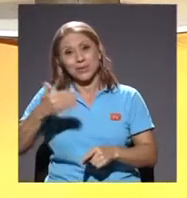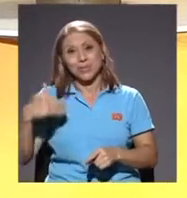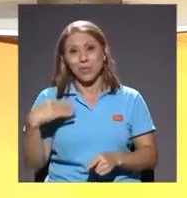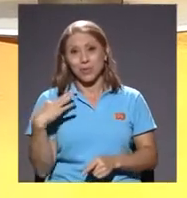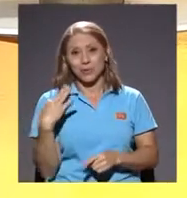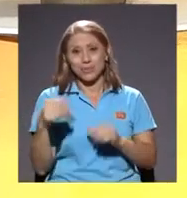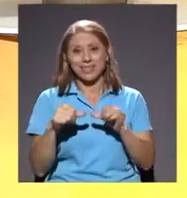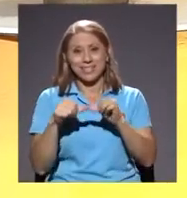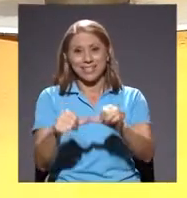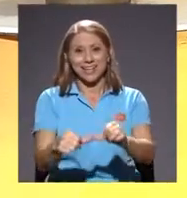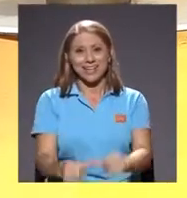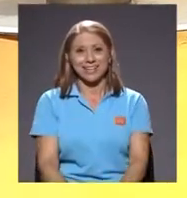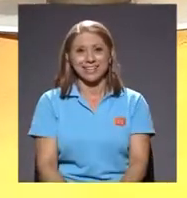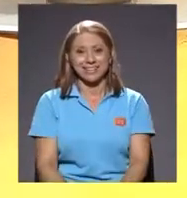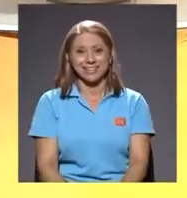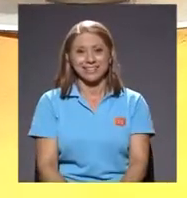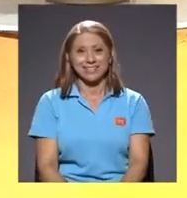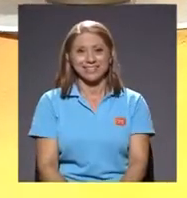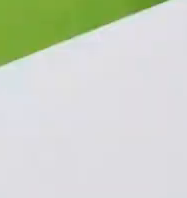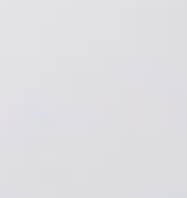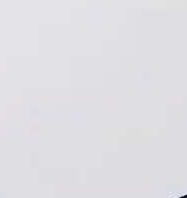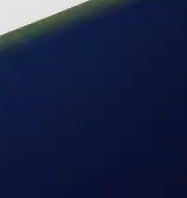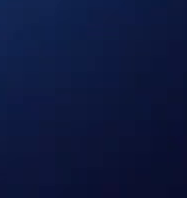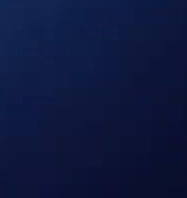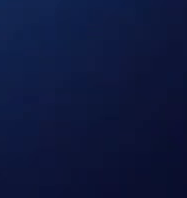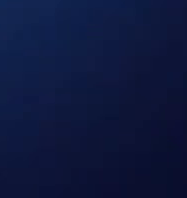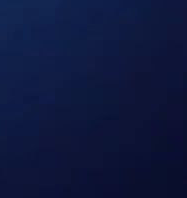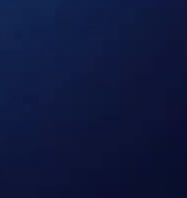nos invite a regresar lo haremos